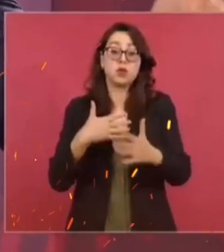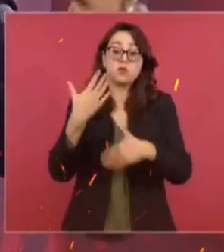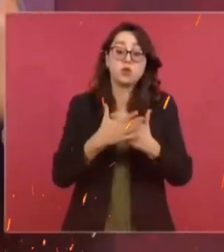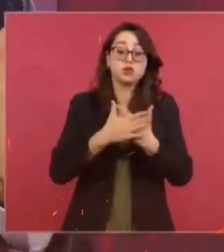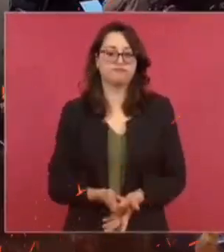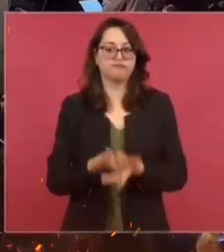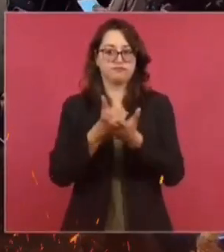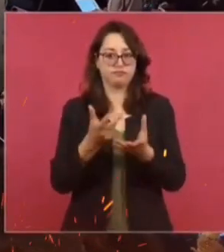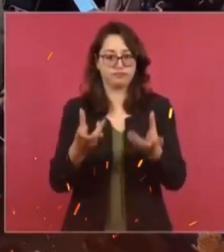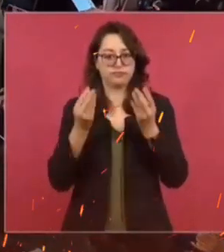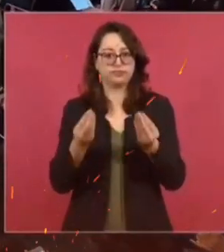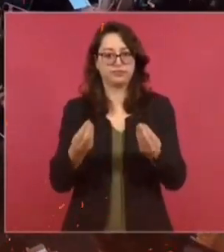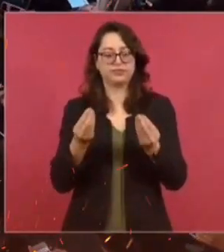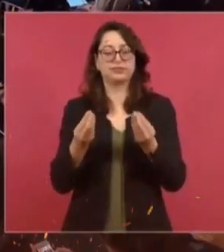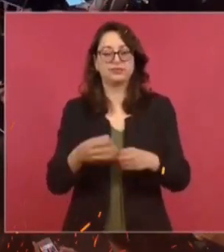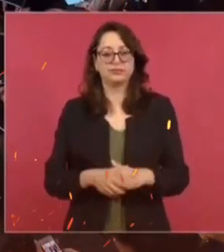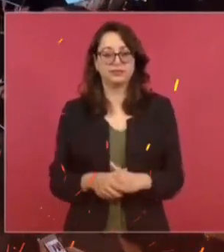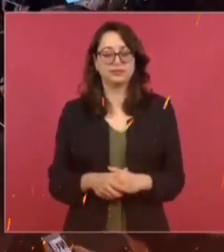la próxima elección. Entonces, eso